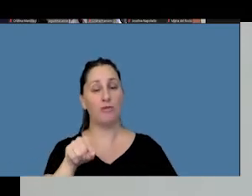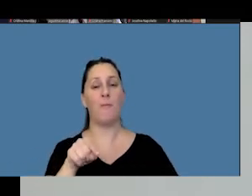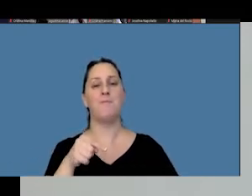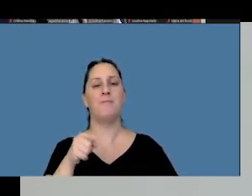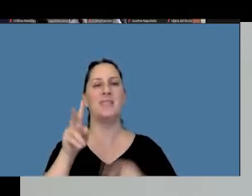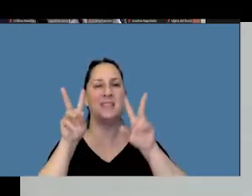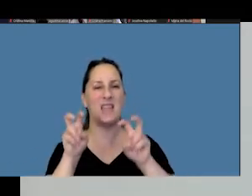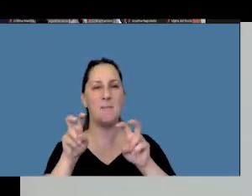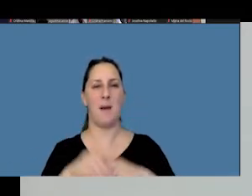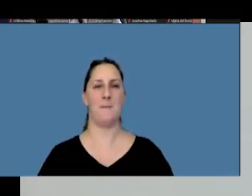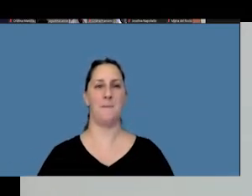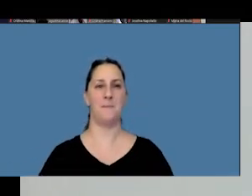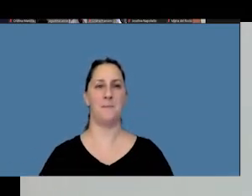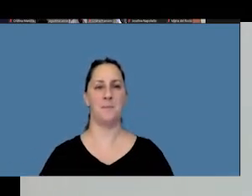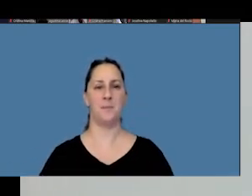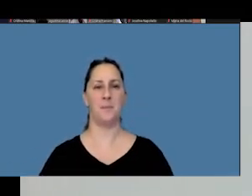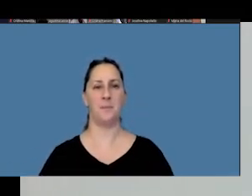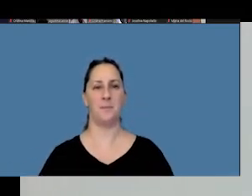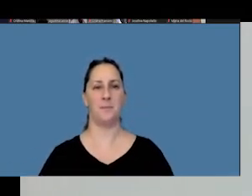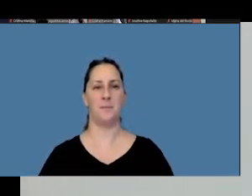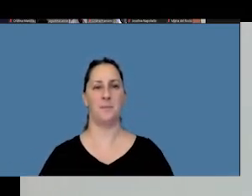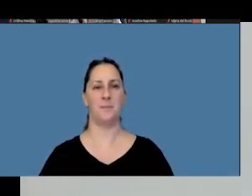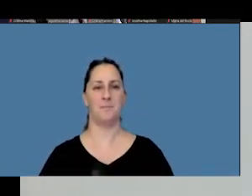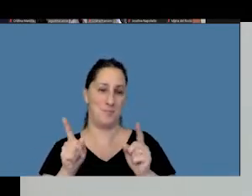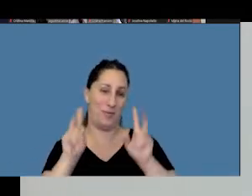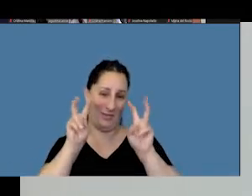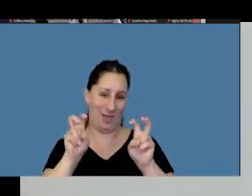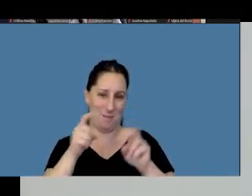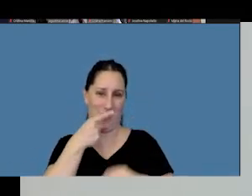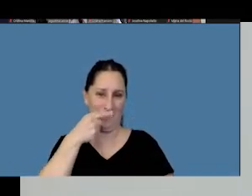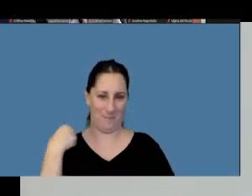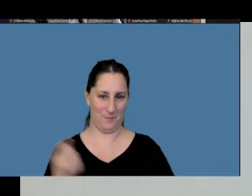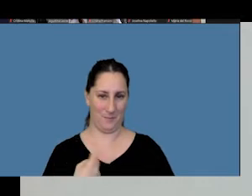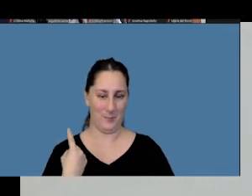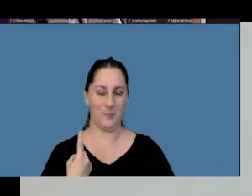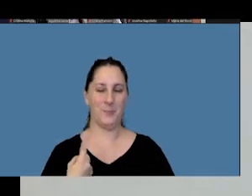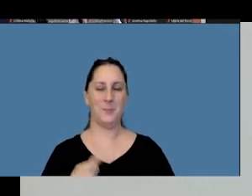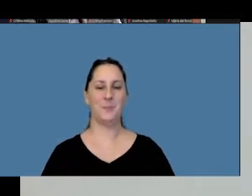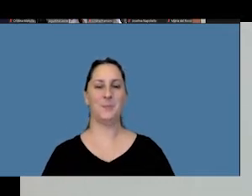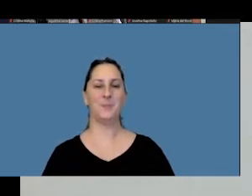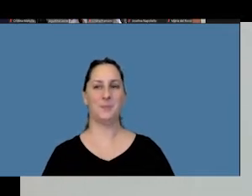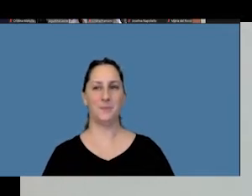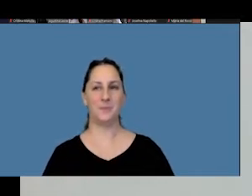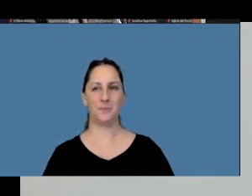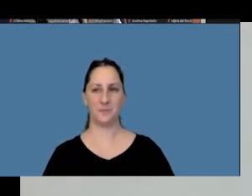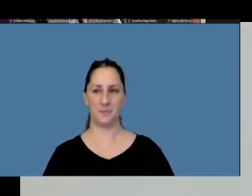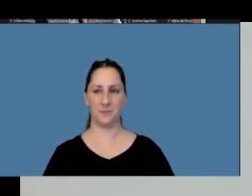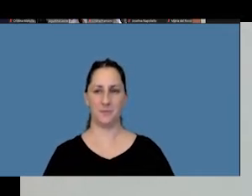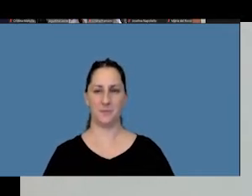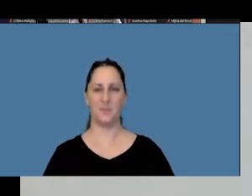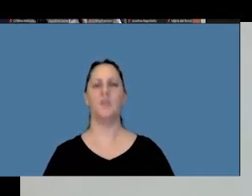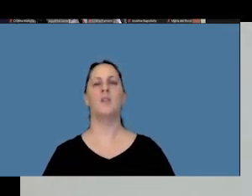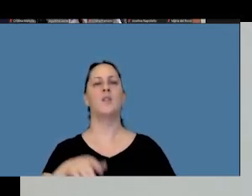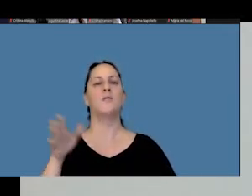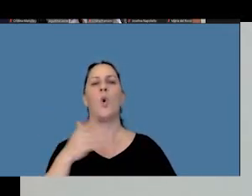en lo que es el tema convocante, ¿no?, del momento, que es todo lo que haga aspectos